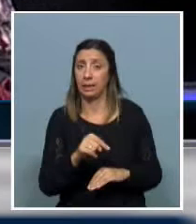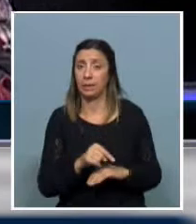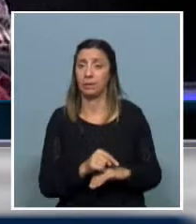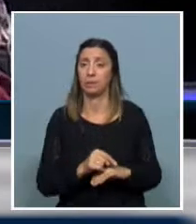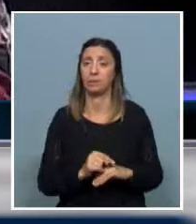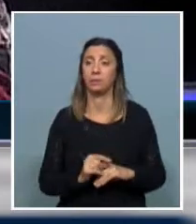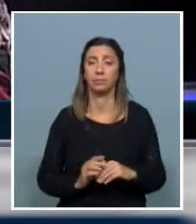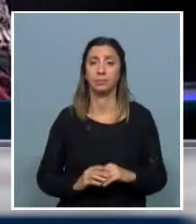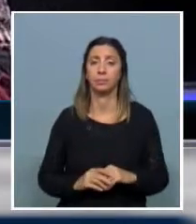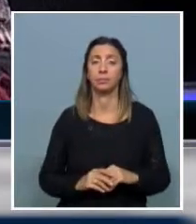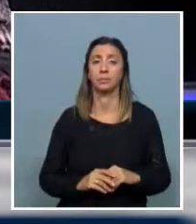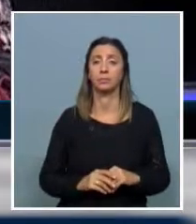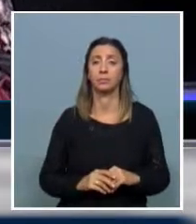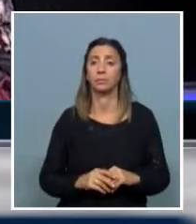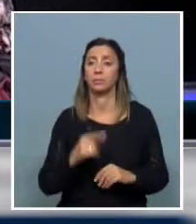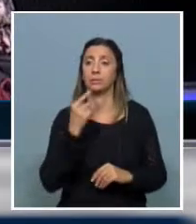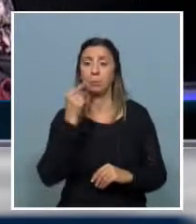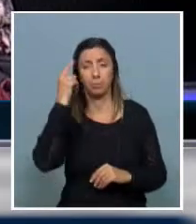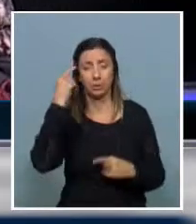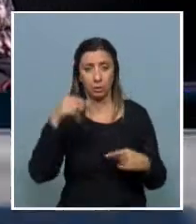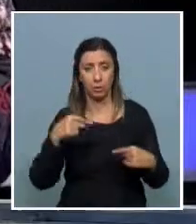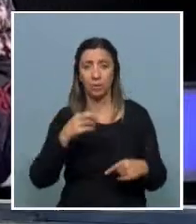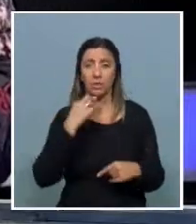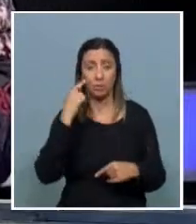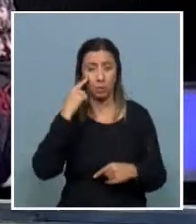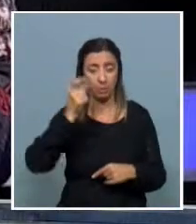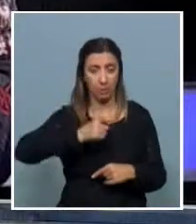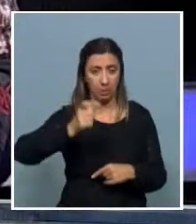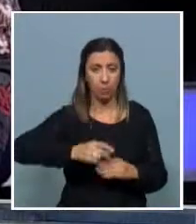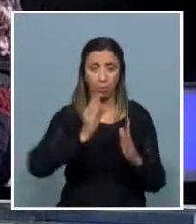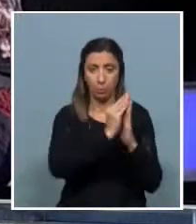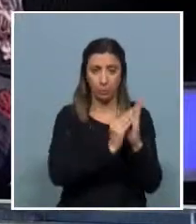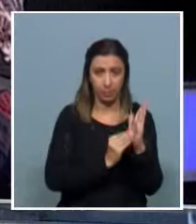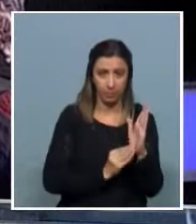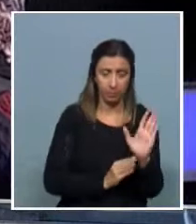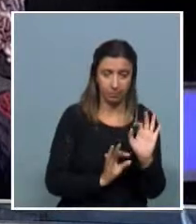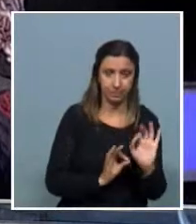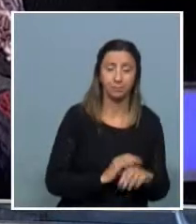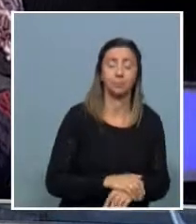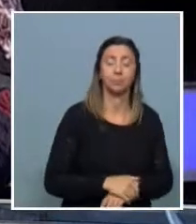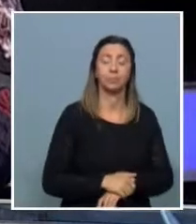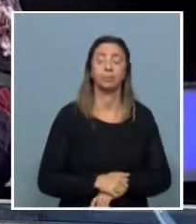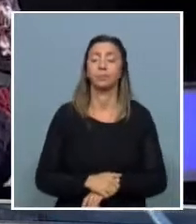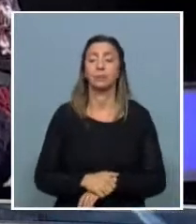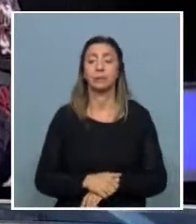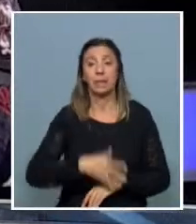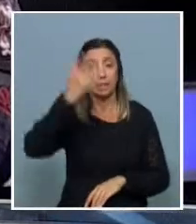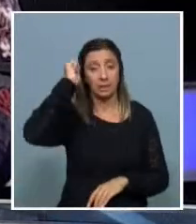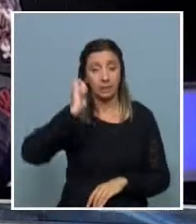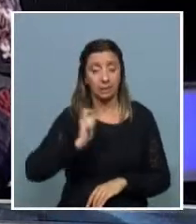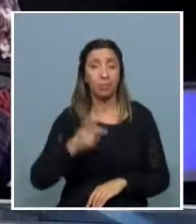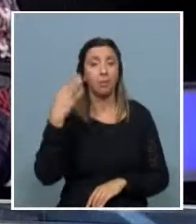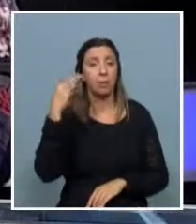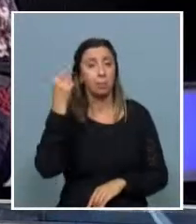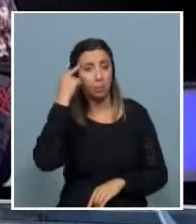no hemos encontrado ningún fundamento. Tengamos en cuenta que hay 19.000 inscriptos. El expediente, el trámite debe ir primero